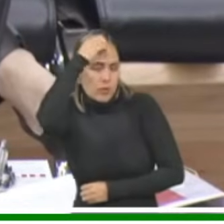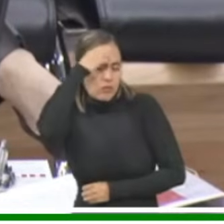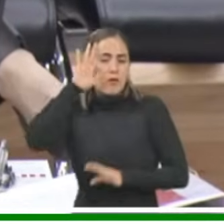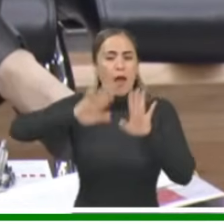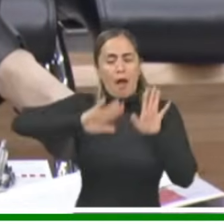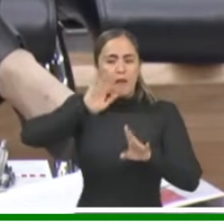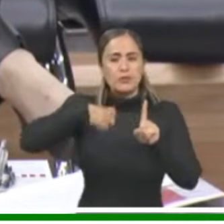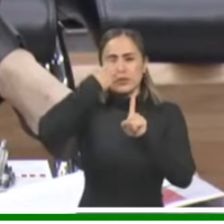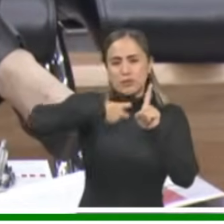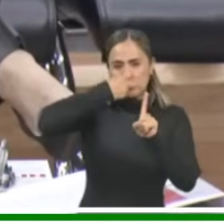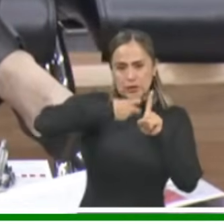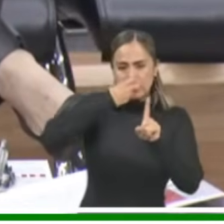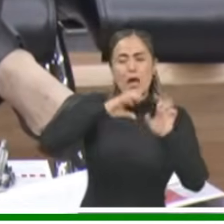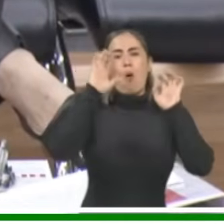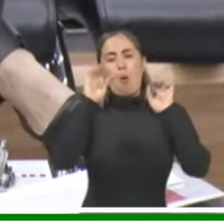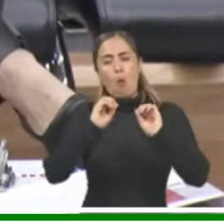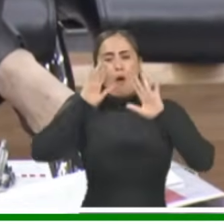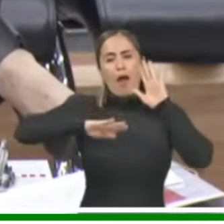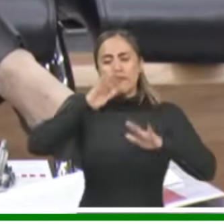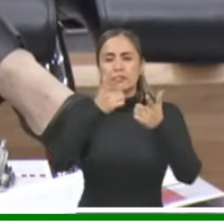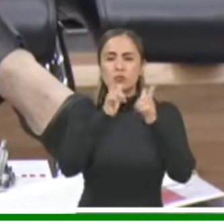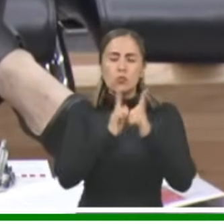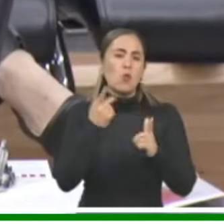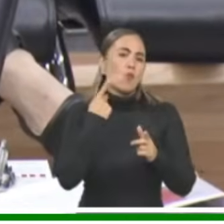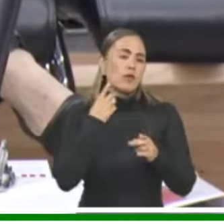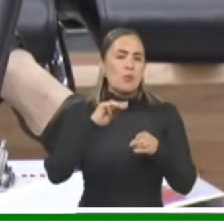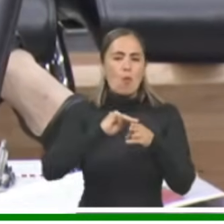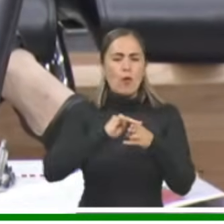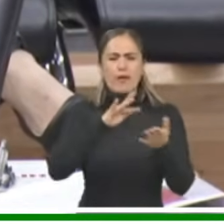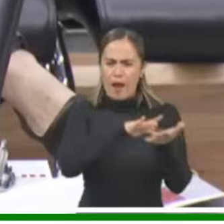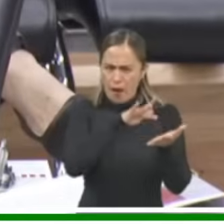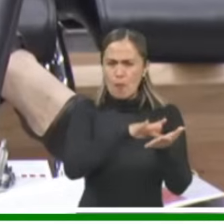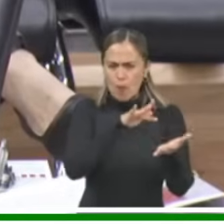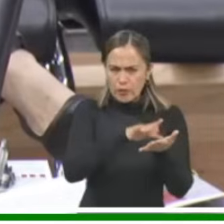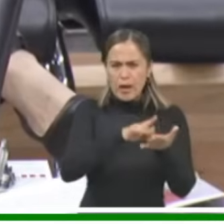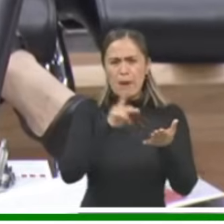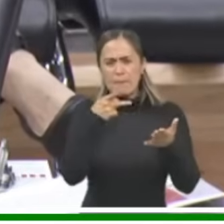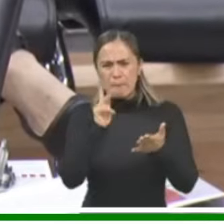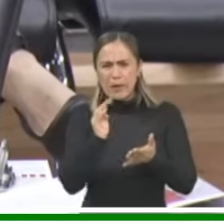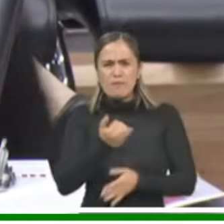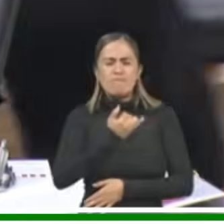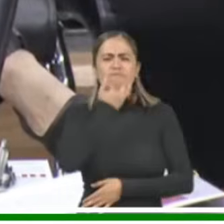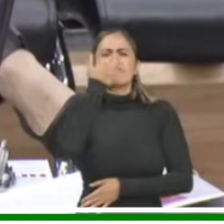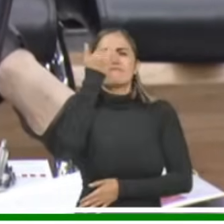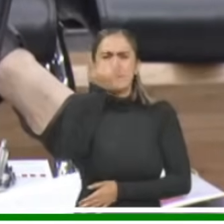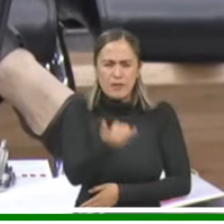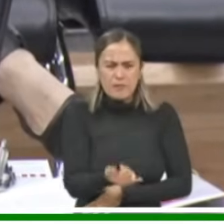movimiento o coincidente con posiciones nuestras, pero que no tiene ningún sesgo, que hace